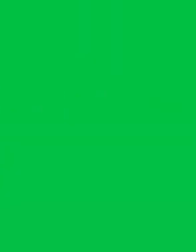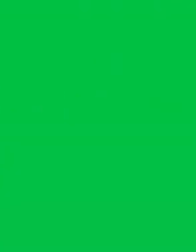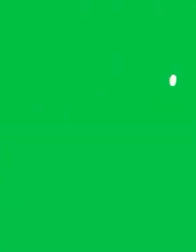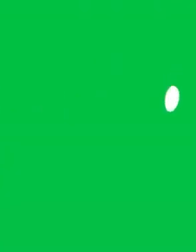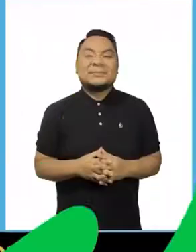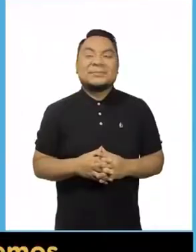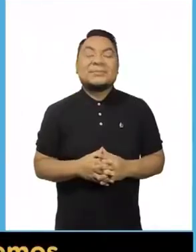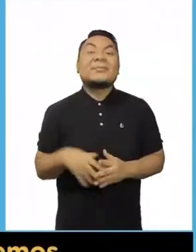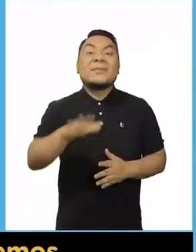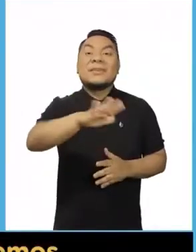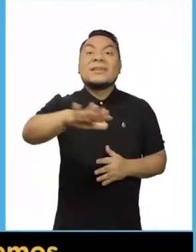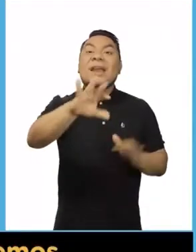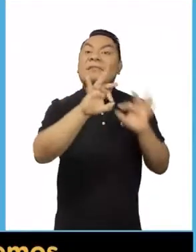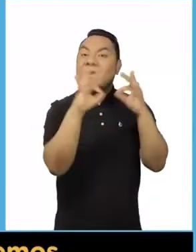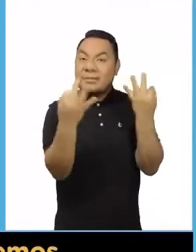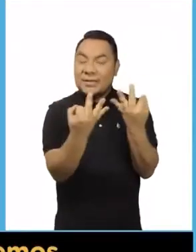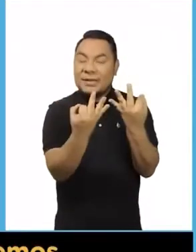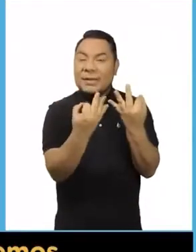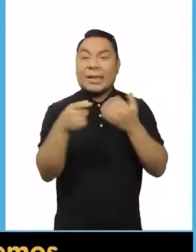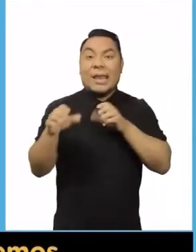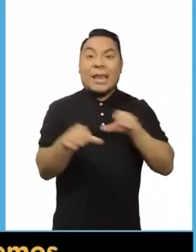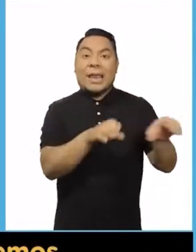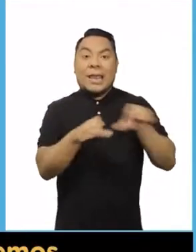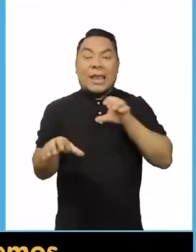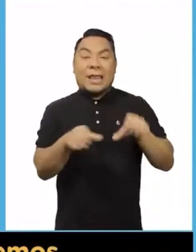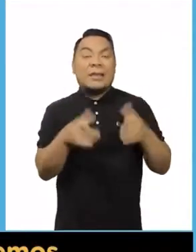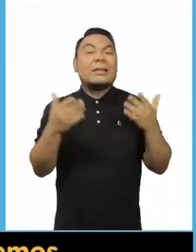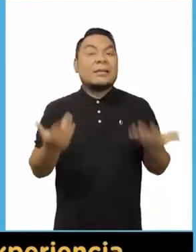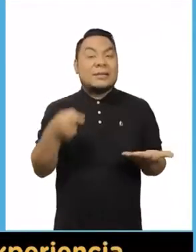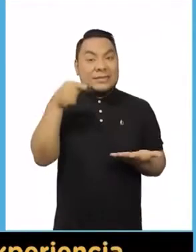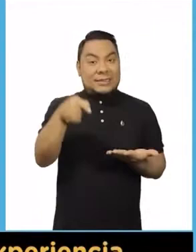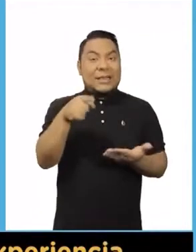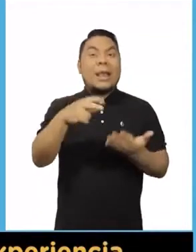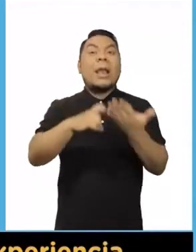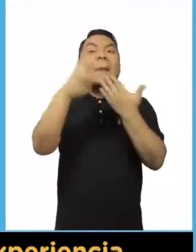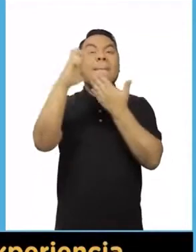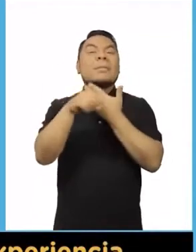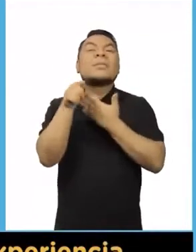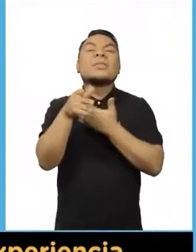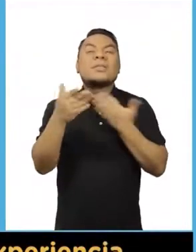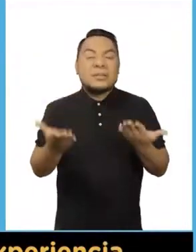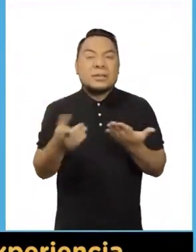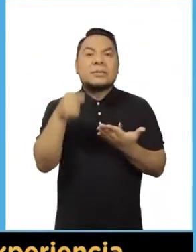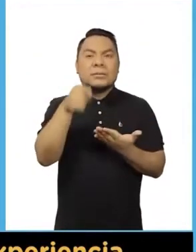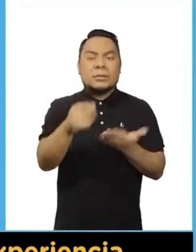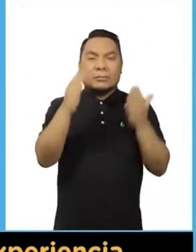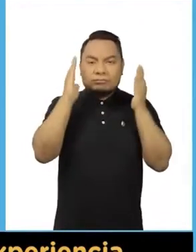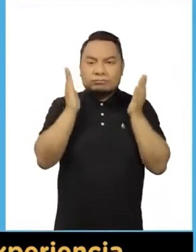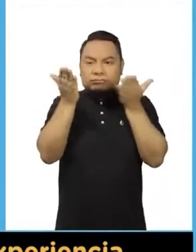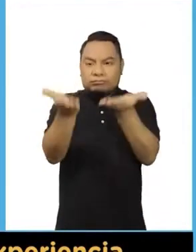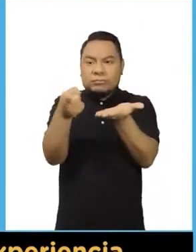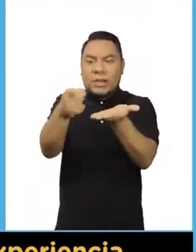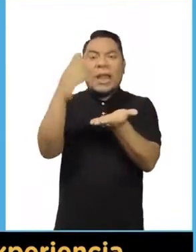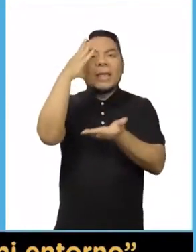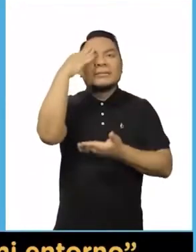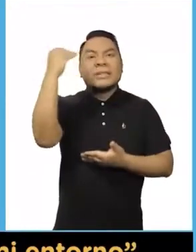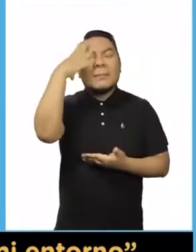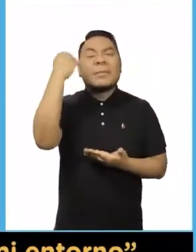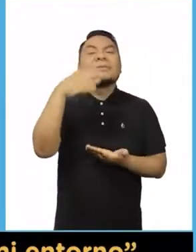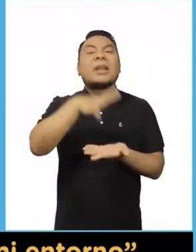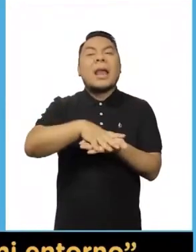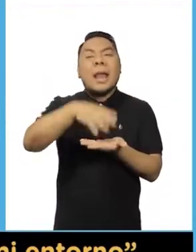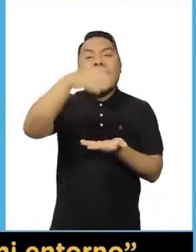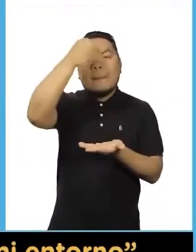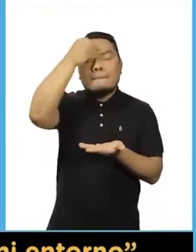familia. Familia. La actividad que desarrollaremos en este programa está enmarcada en la experiencia